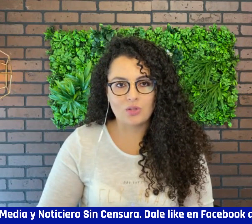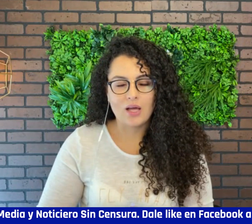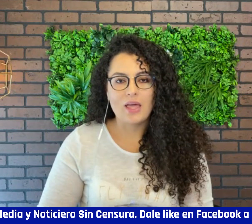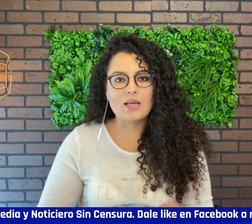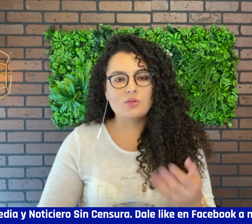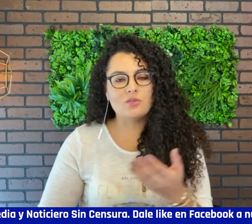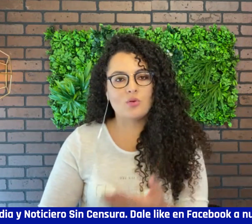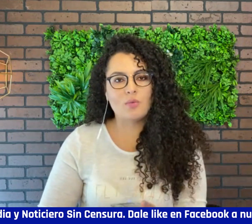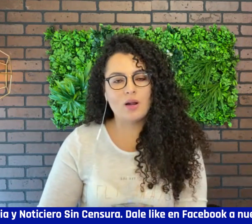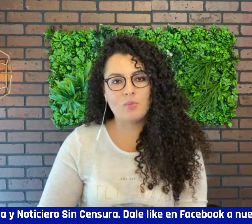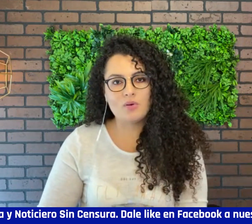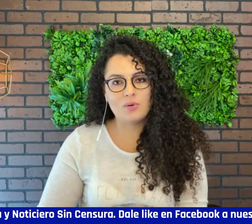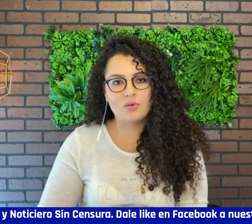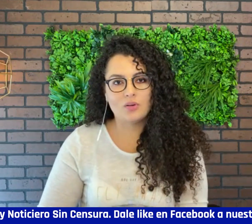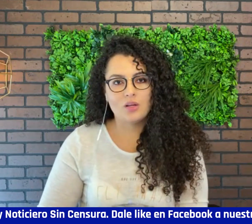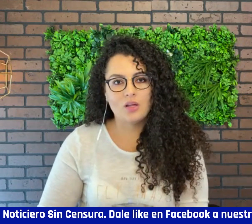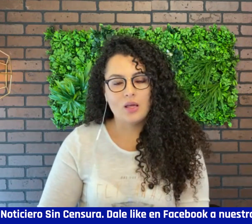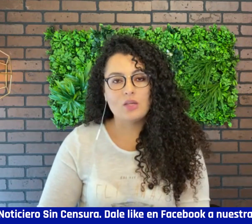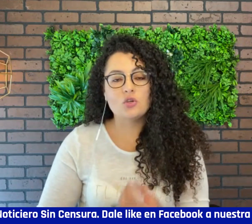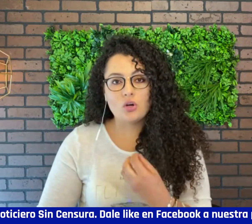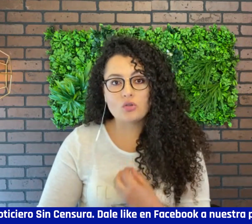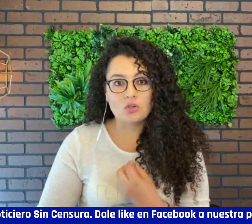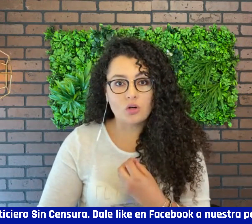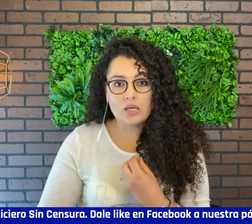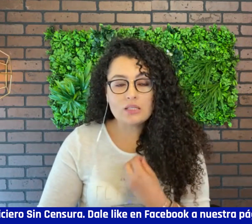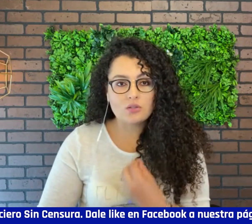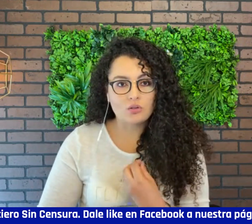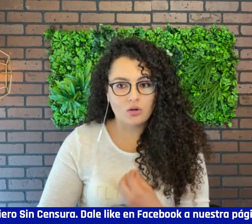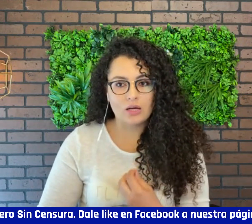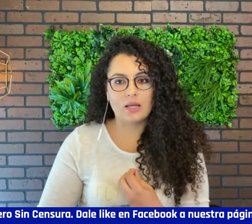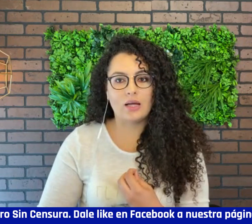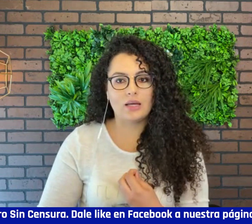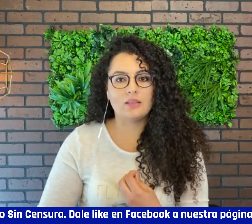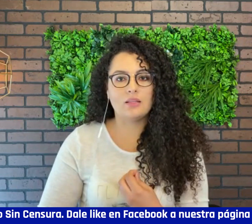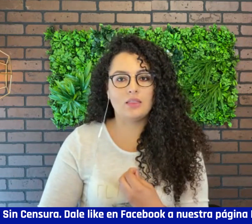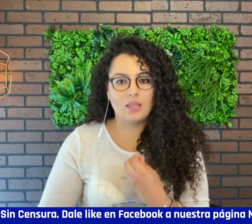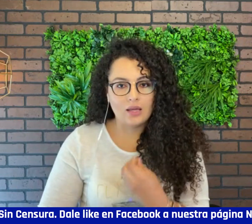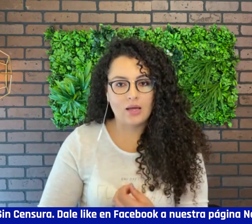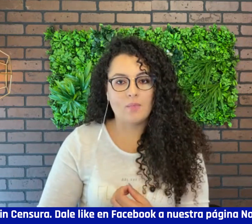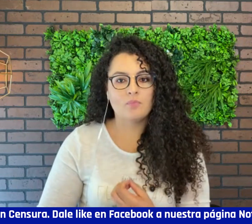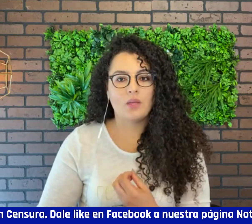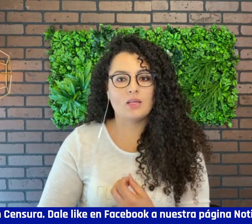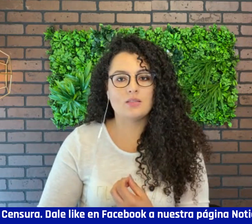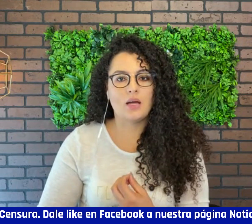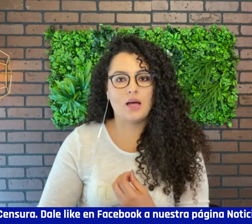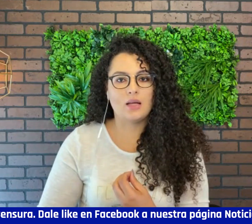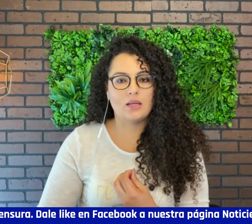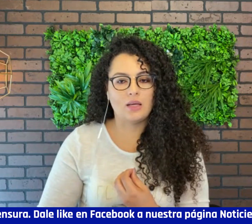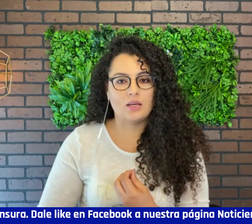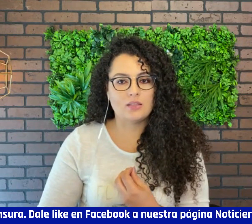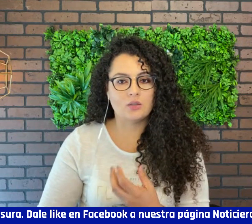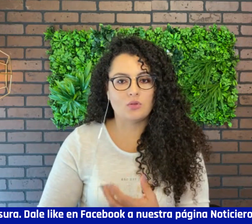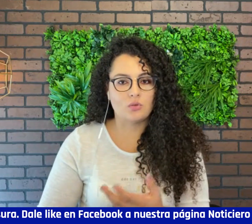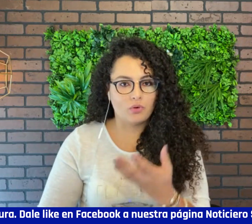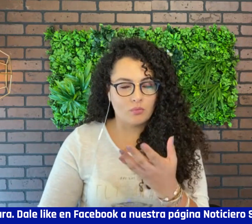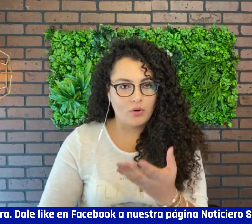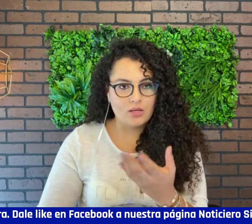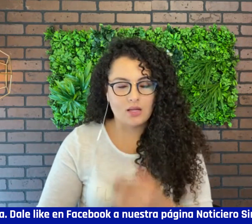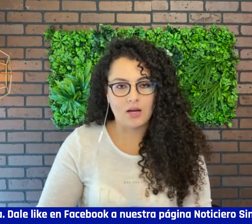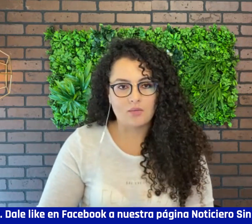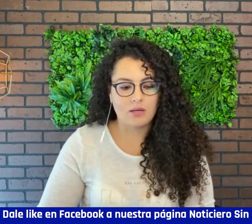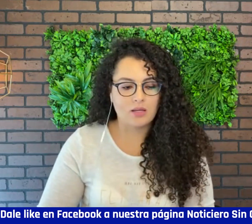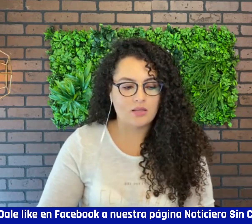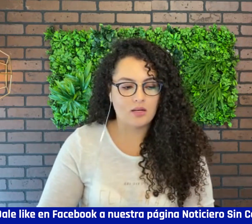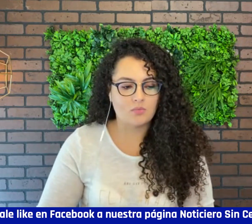verdad absoluta. Eso es informar al pueblo. Yo insto a que la gente tenga esta situación. Por